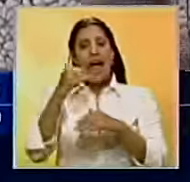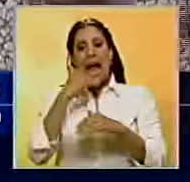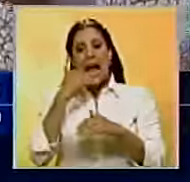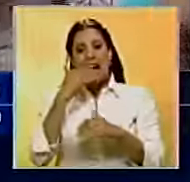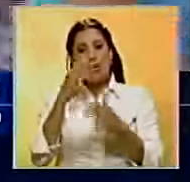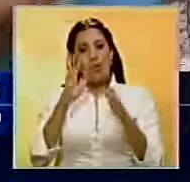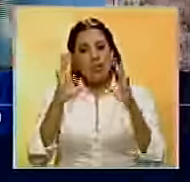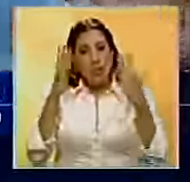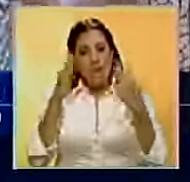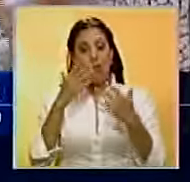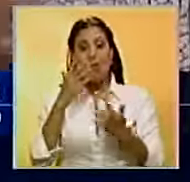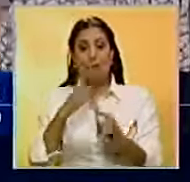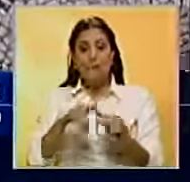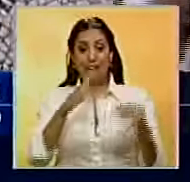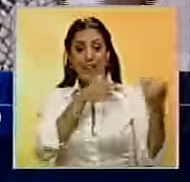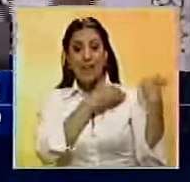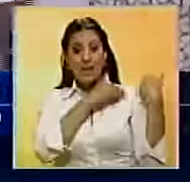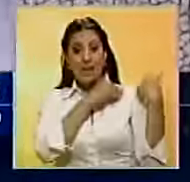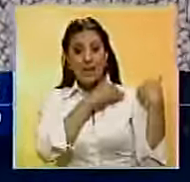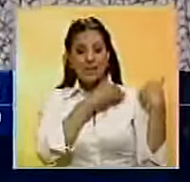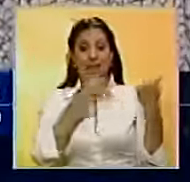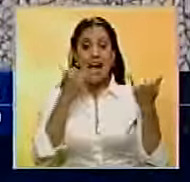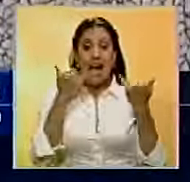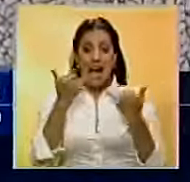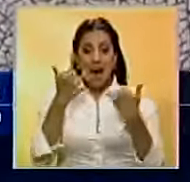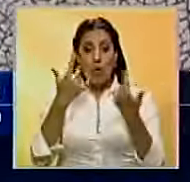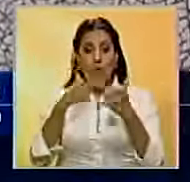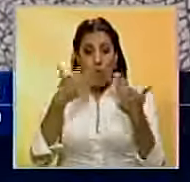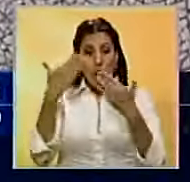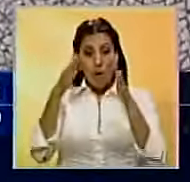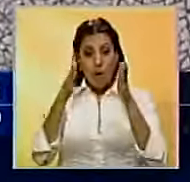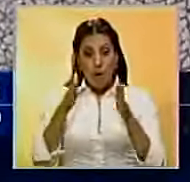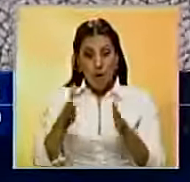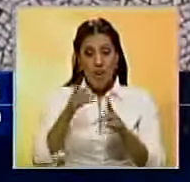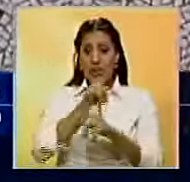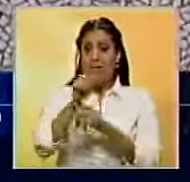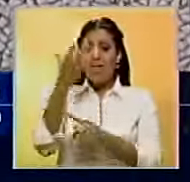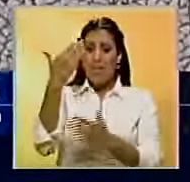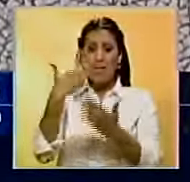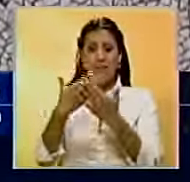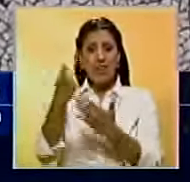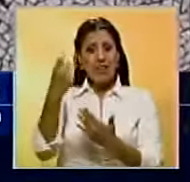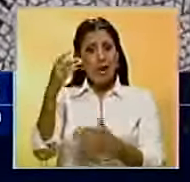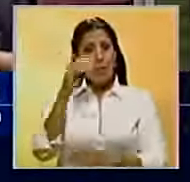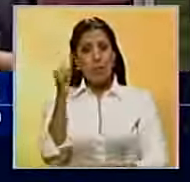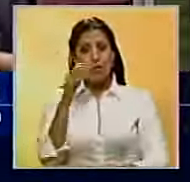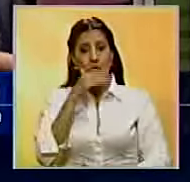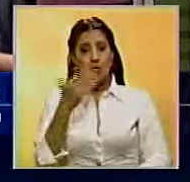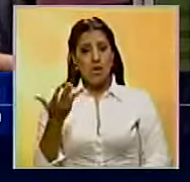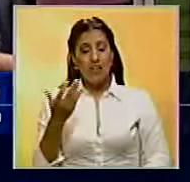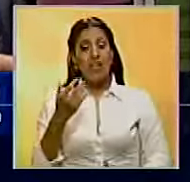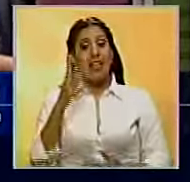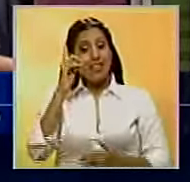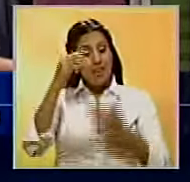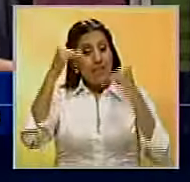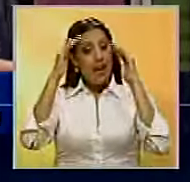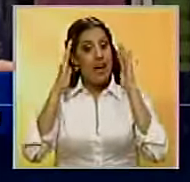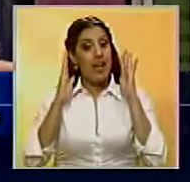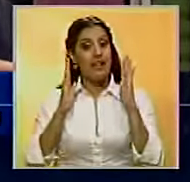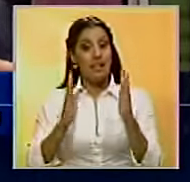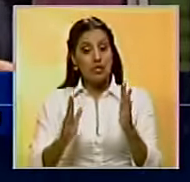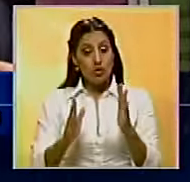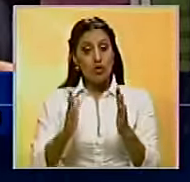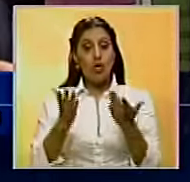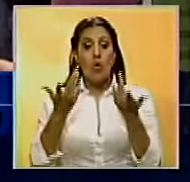resultaron ilesos. Los representantes de esta unidad educativa exigen más presencia policial. Que preste más atención en